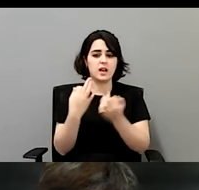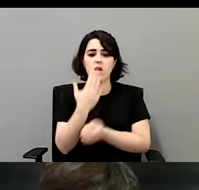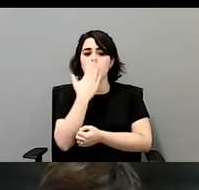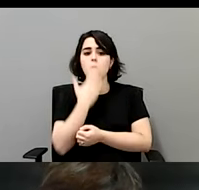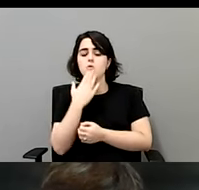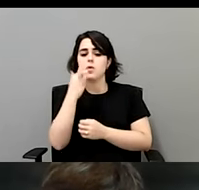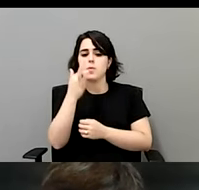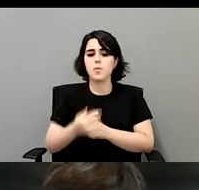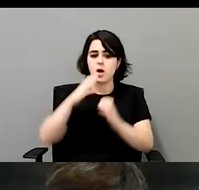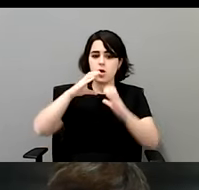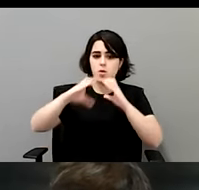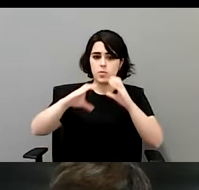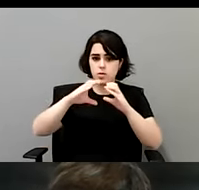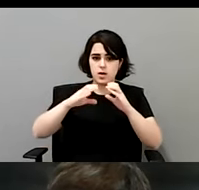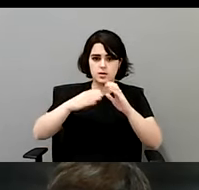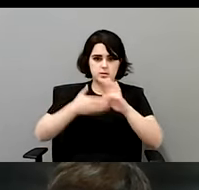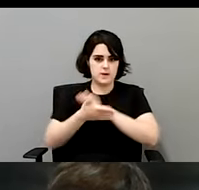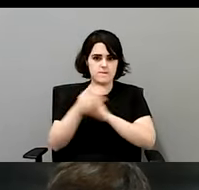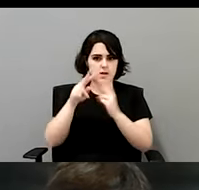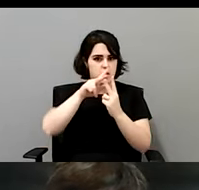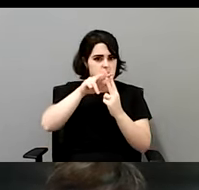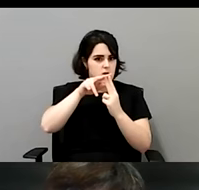de discapacidad.